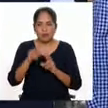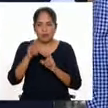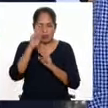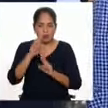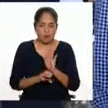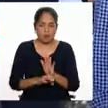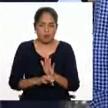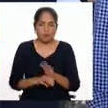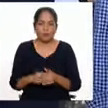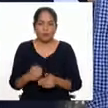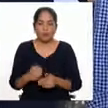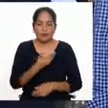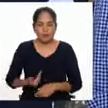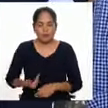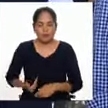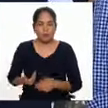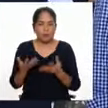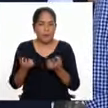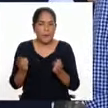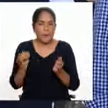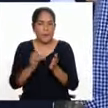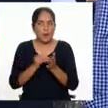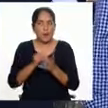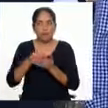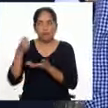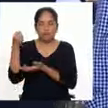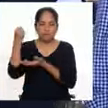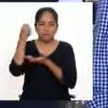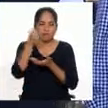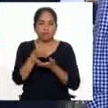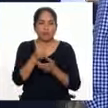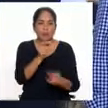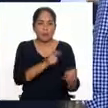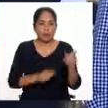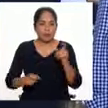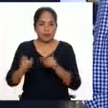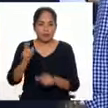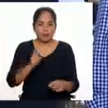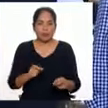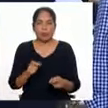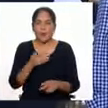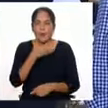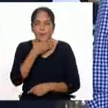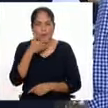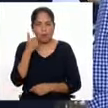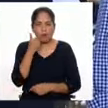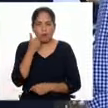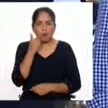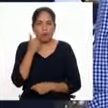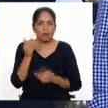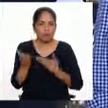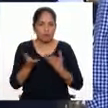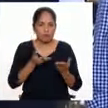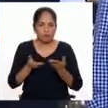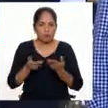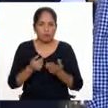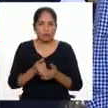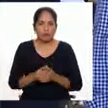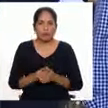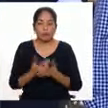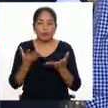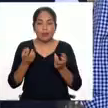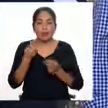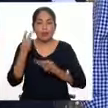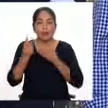Constitución, por un gobierno que quiere más inversión para que nuestra población sea mejor atendida. Queremos visitar